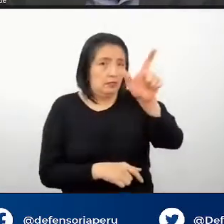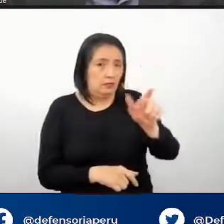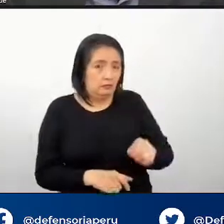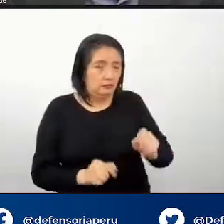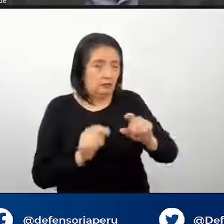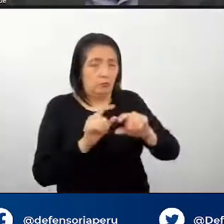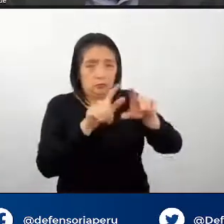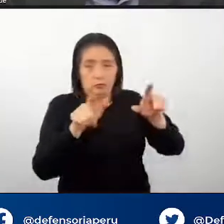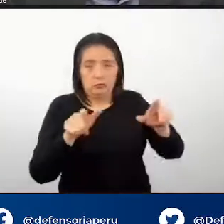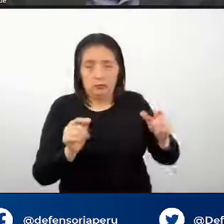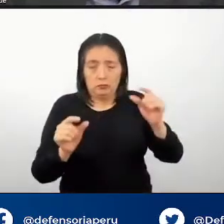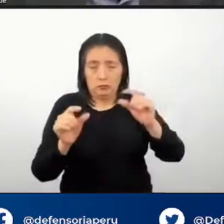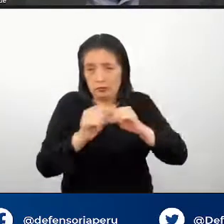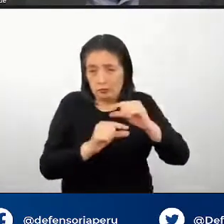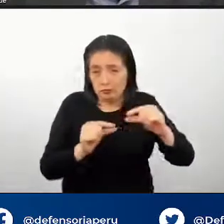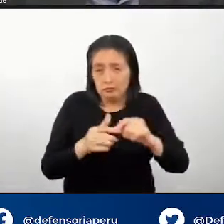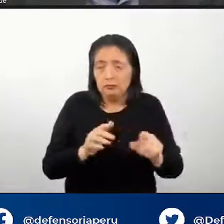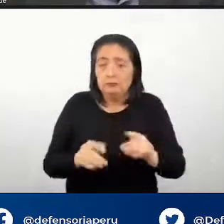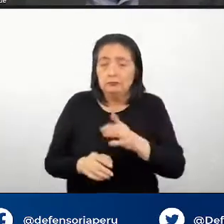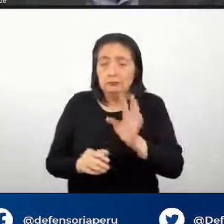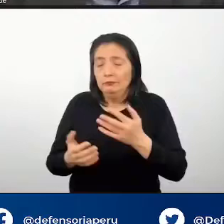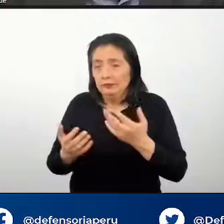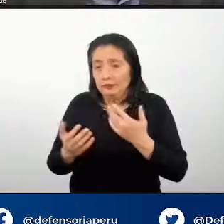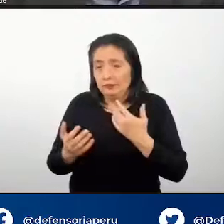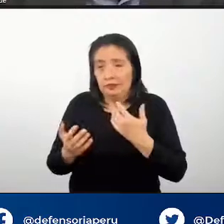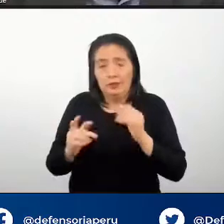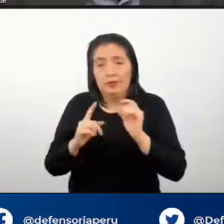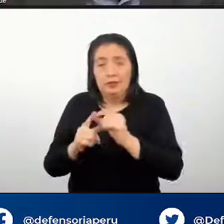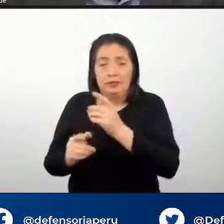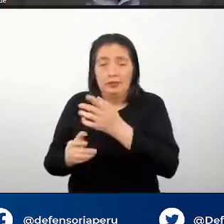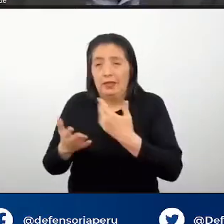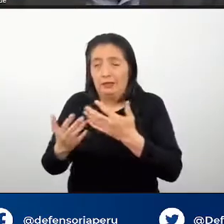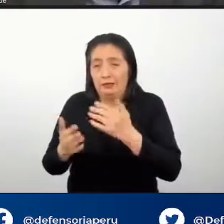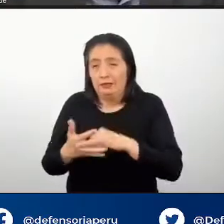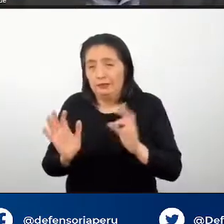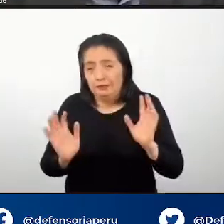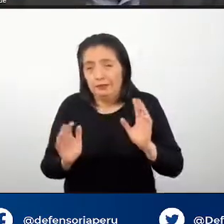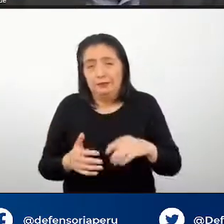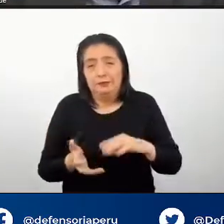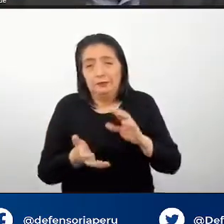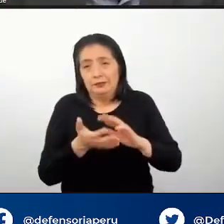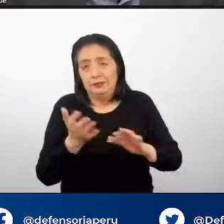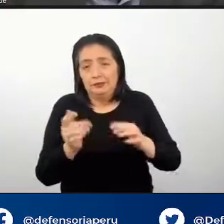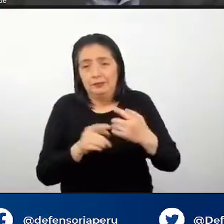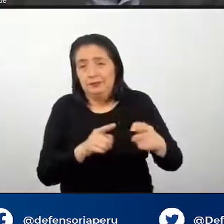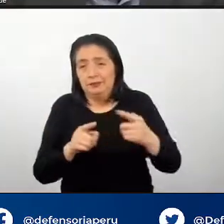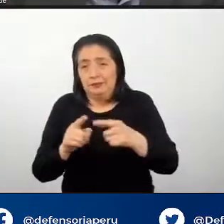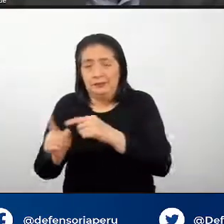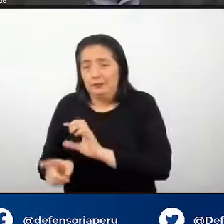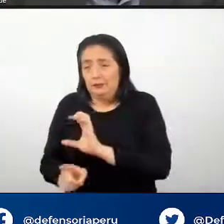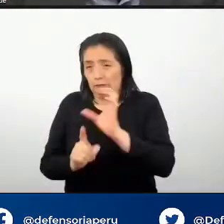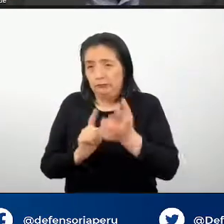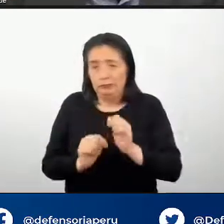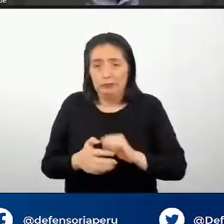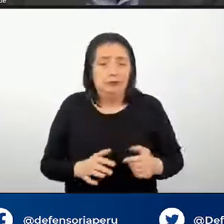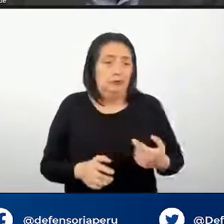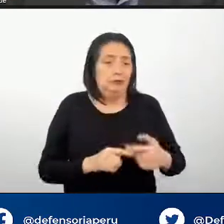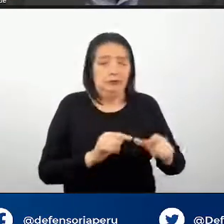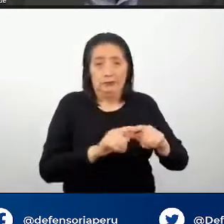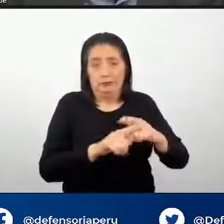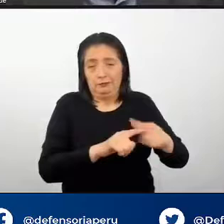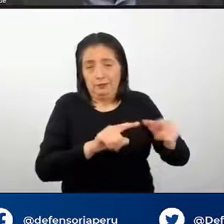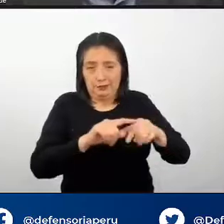hasta, no quiero mencionar la frase tan manida de todas las sangres, pero de culturas, de territorios,